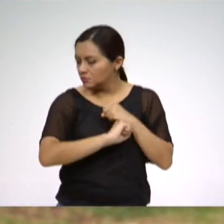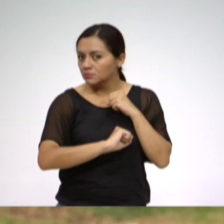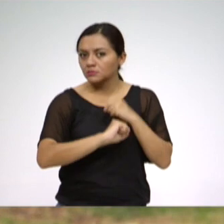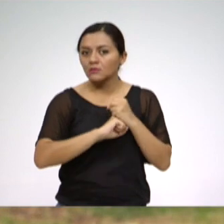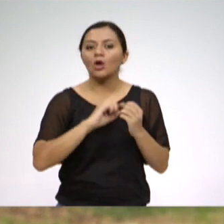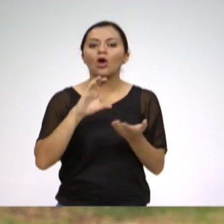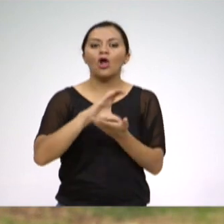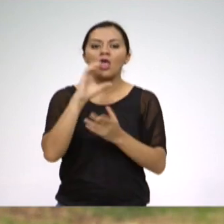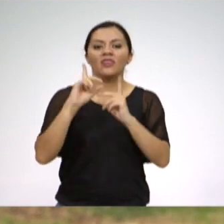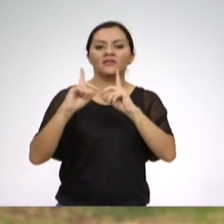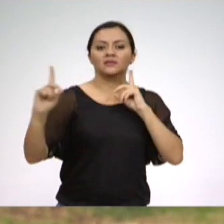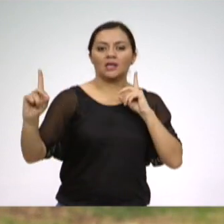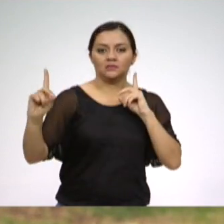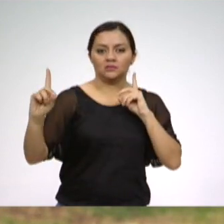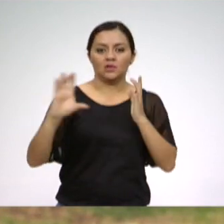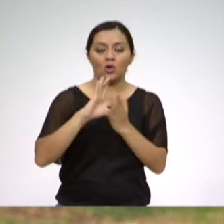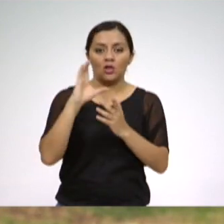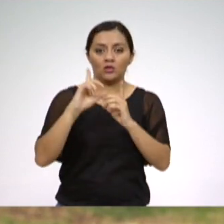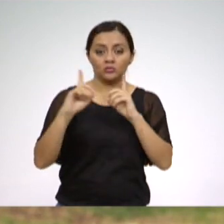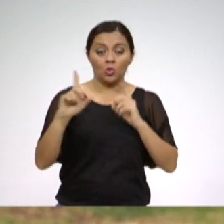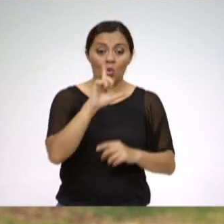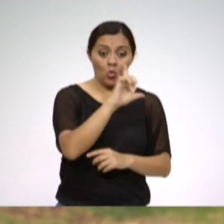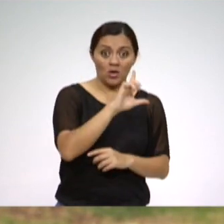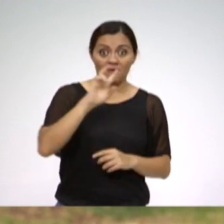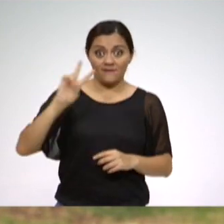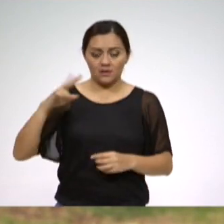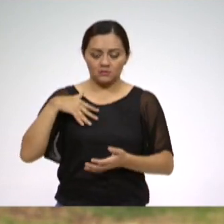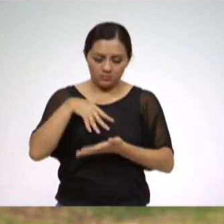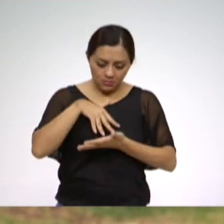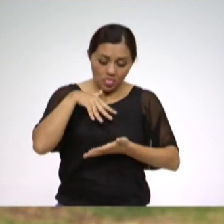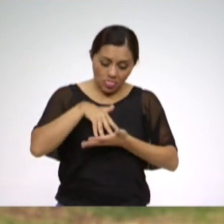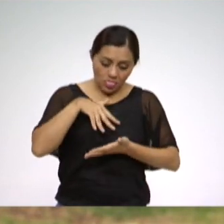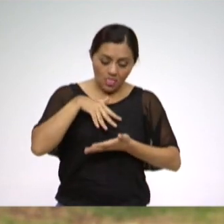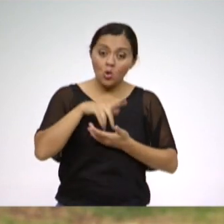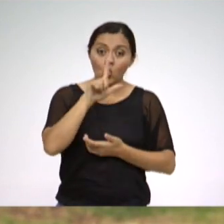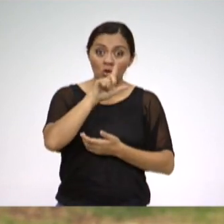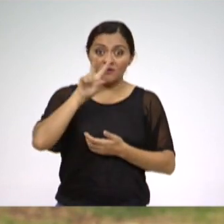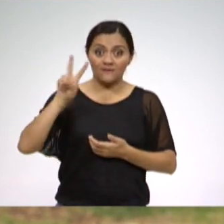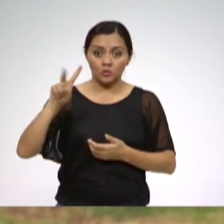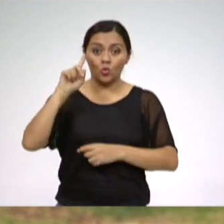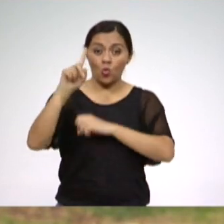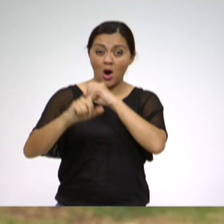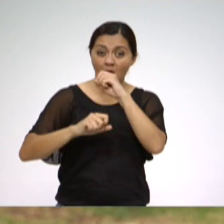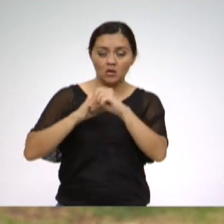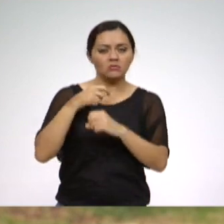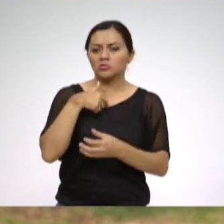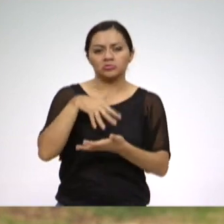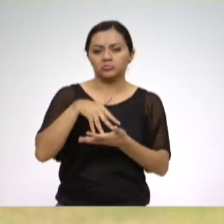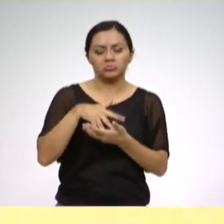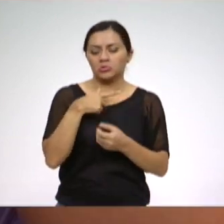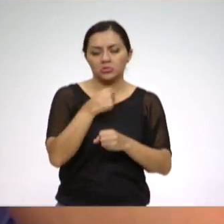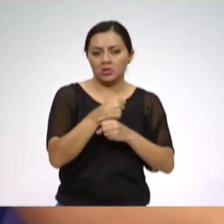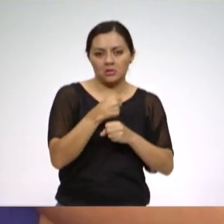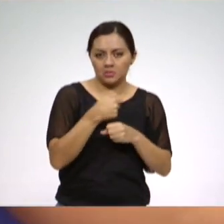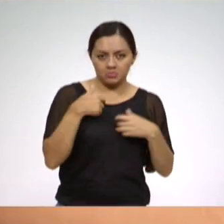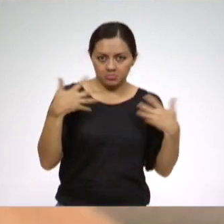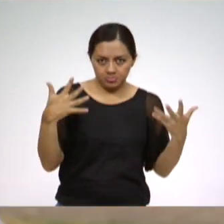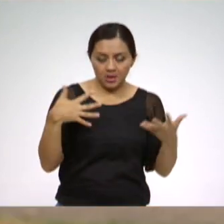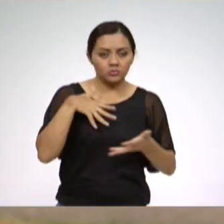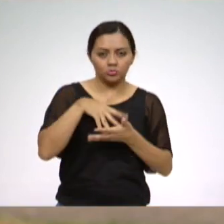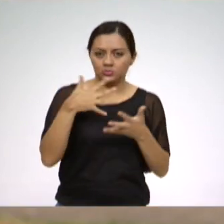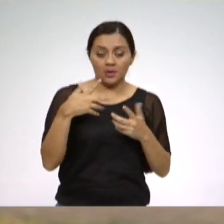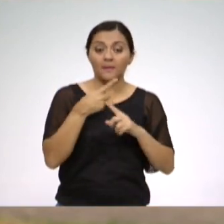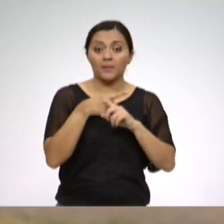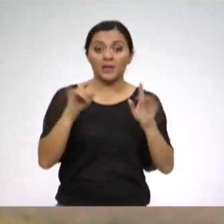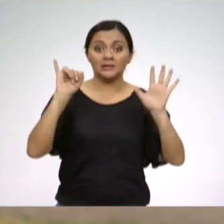colegio a distancia. Cuidaba a mi hijo de lunes a viernes durante el primer año de vida de él, yo no trabajé. Me dediqué a estudiar y a cuidarle a él. Terminé sexto